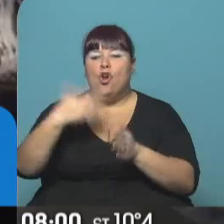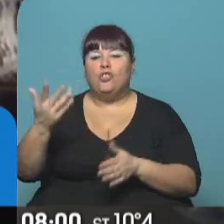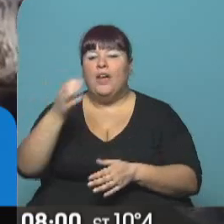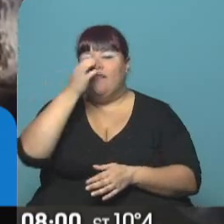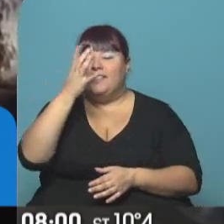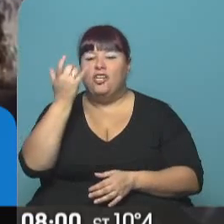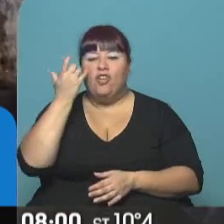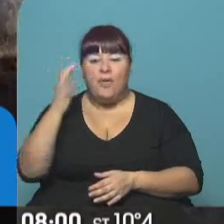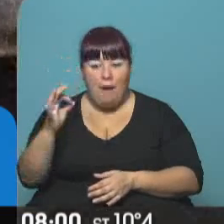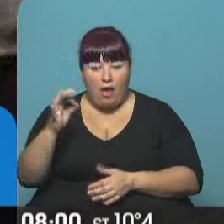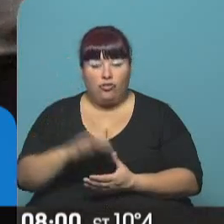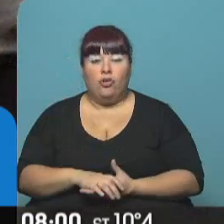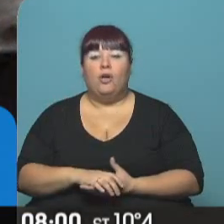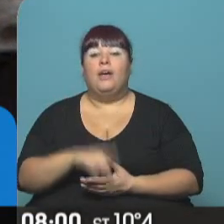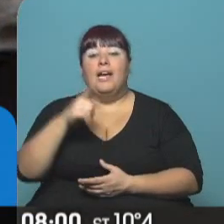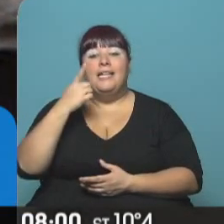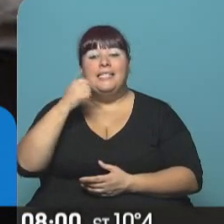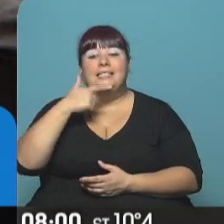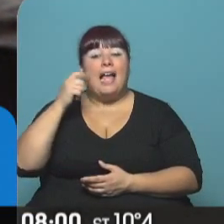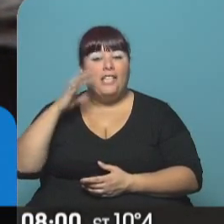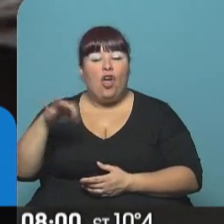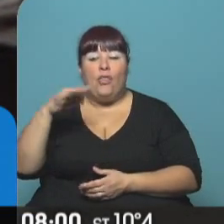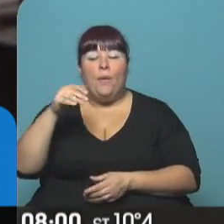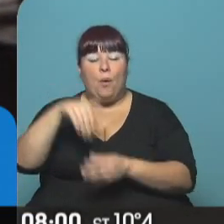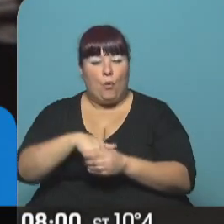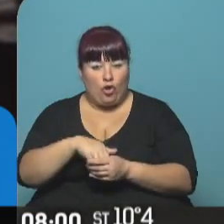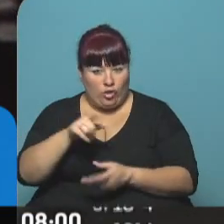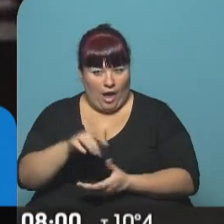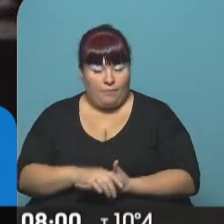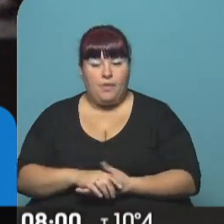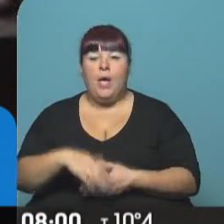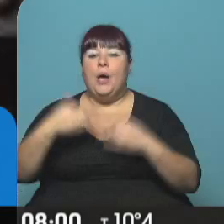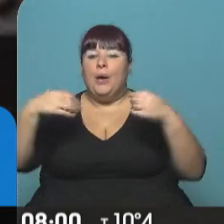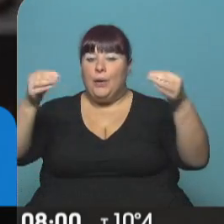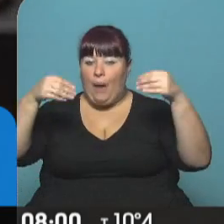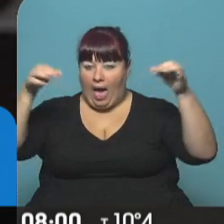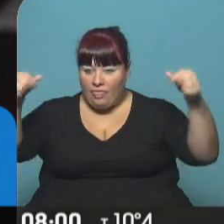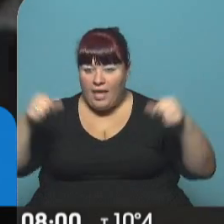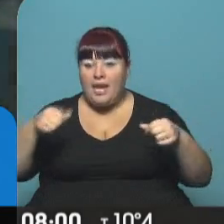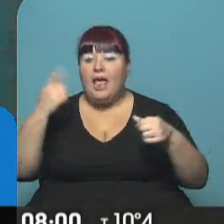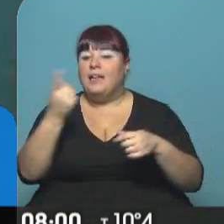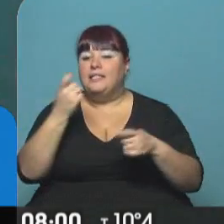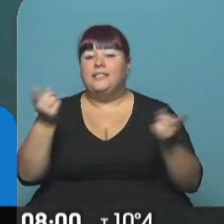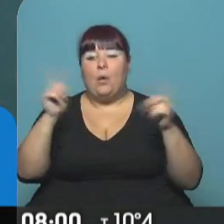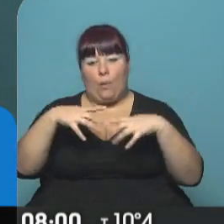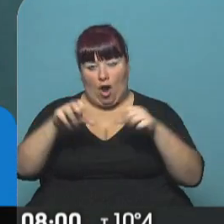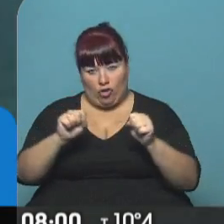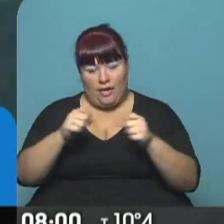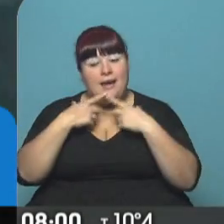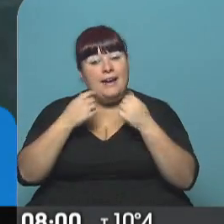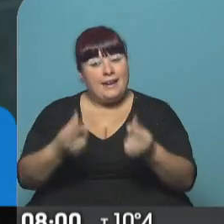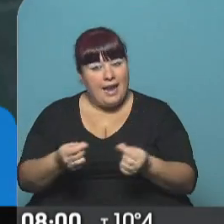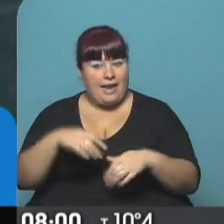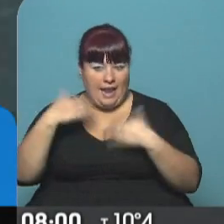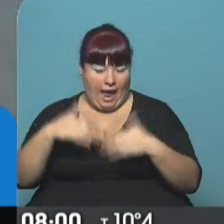de 25 de mayo, donde Santiago Maldonado debía votar. Una bandera pidiendo por su aparición. Un reclamo que se